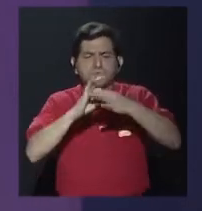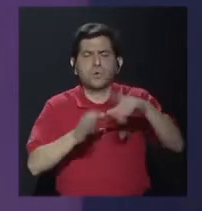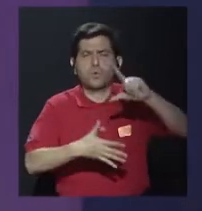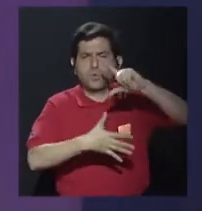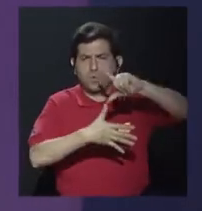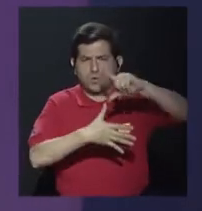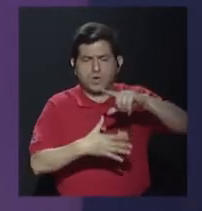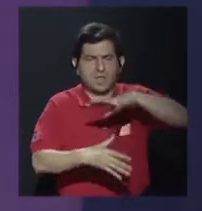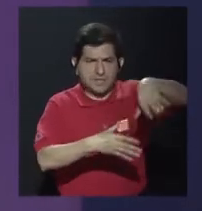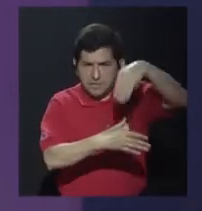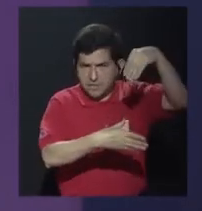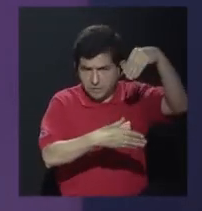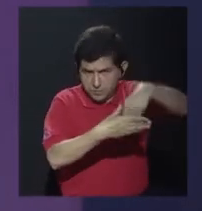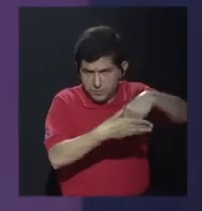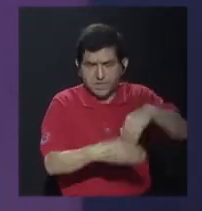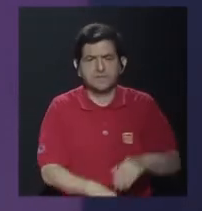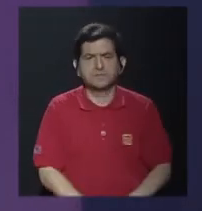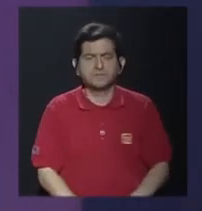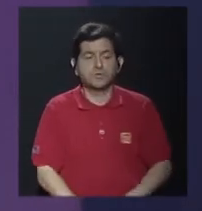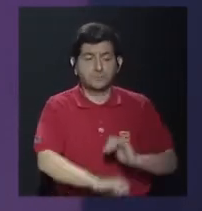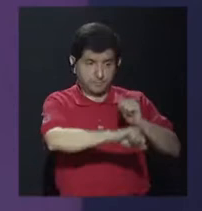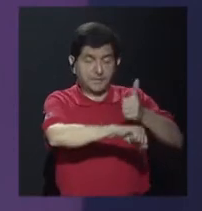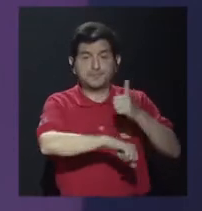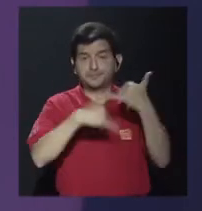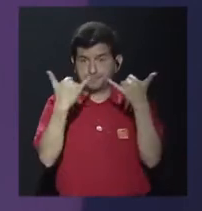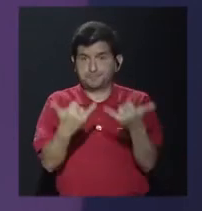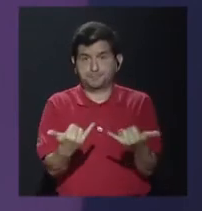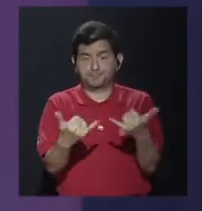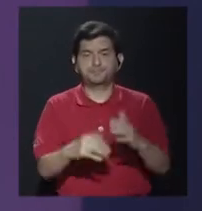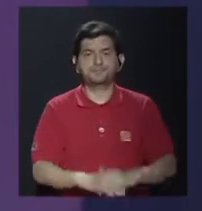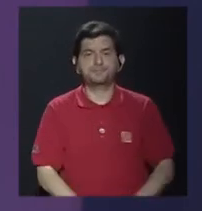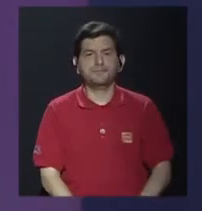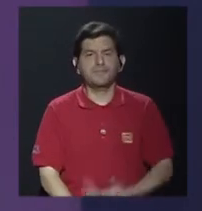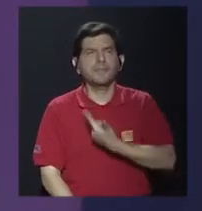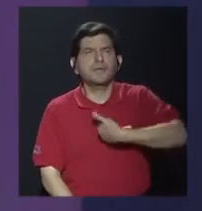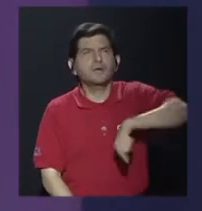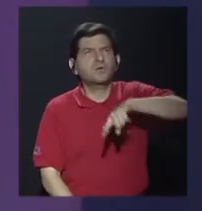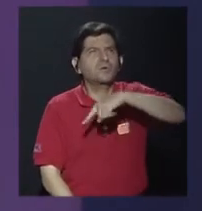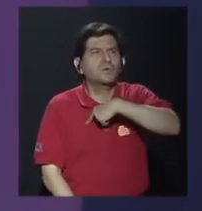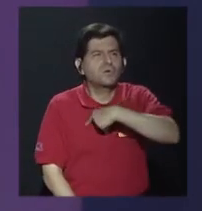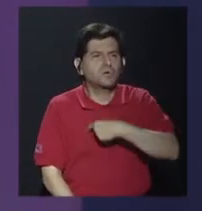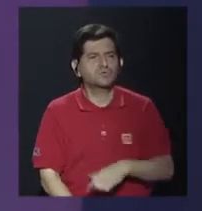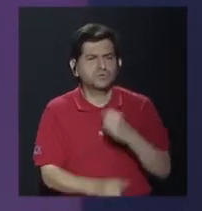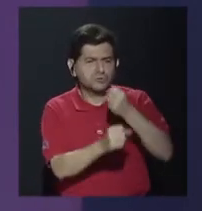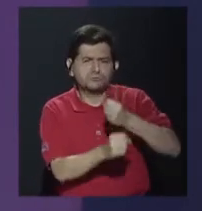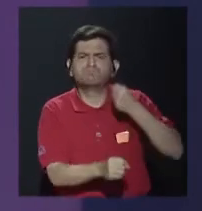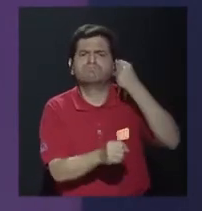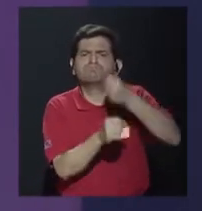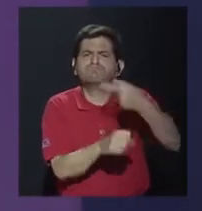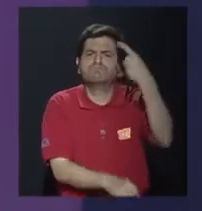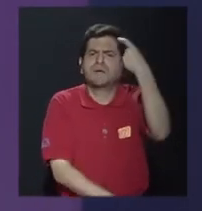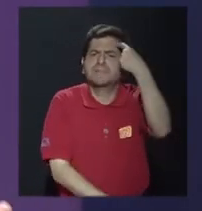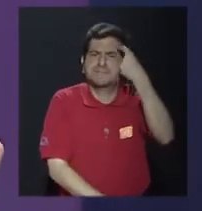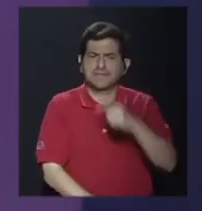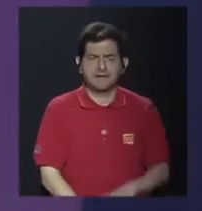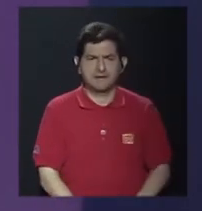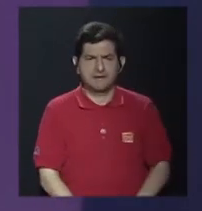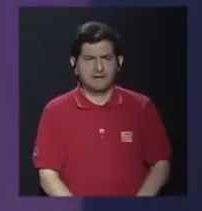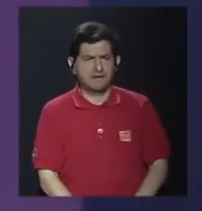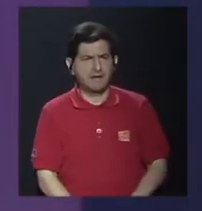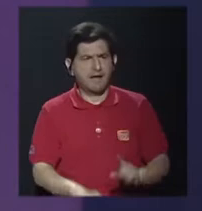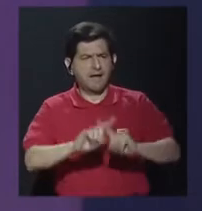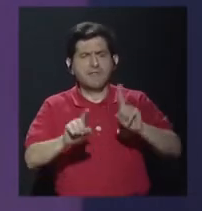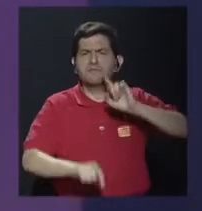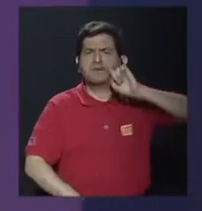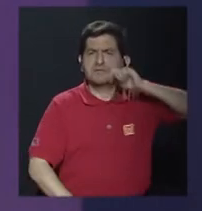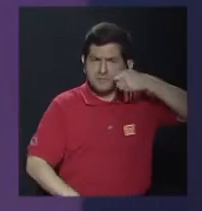Estaba más contextualizado, estaba más situado. Y nosotros nos dimos a la tarea, pensamos, bueno, aquí hay muchas